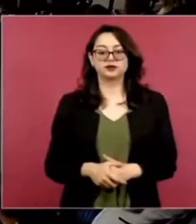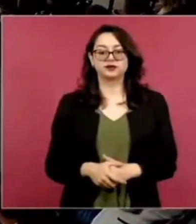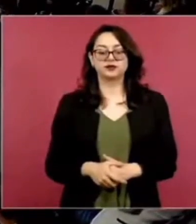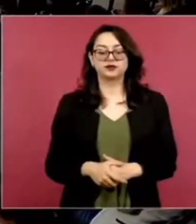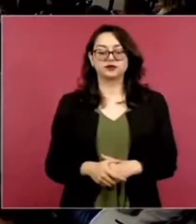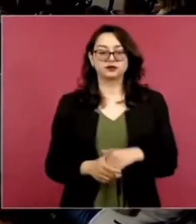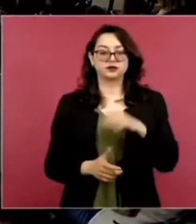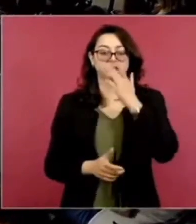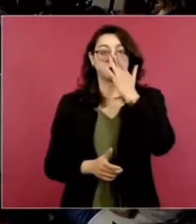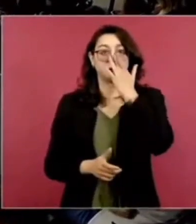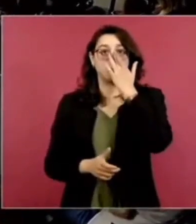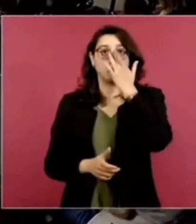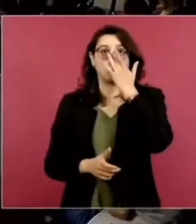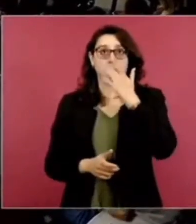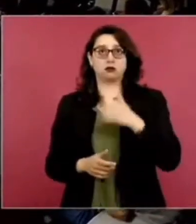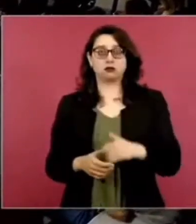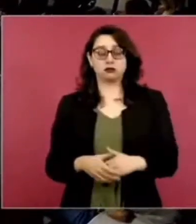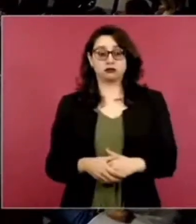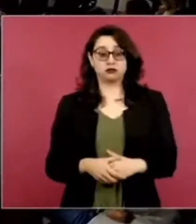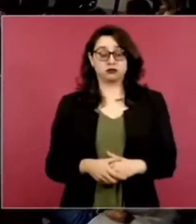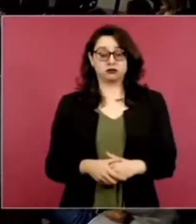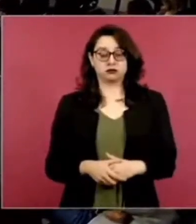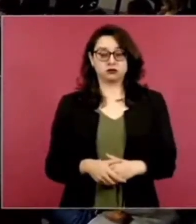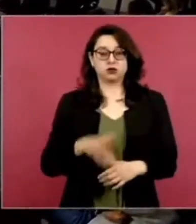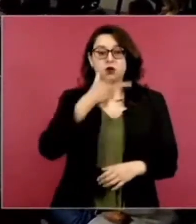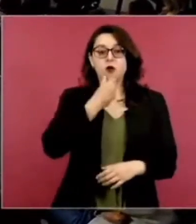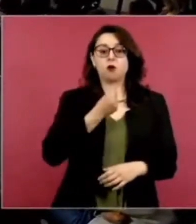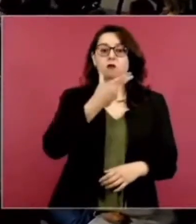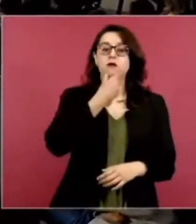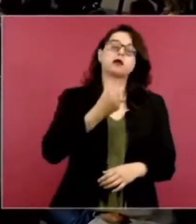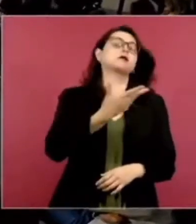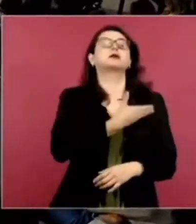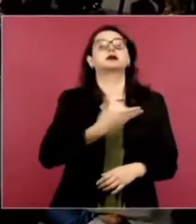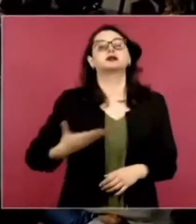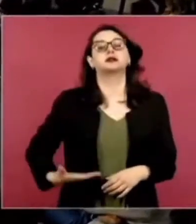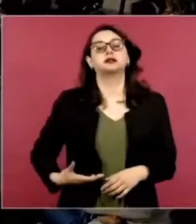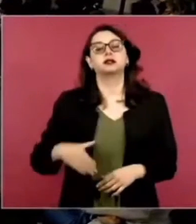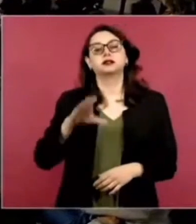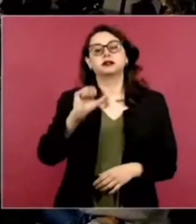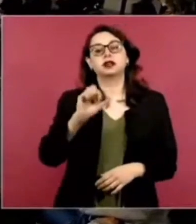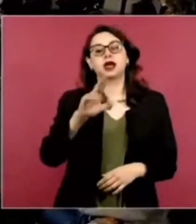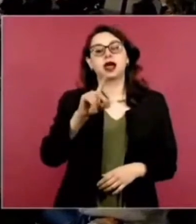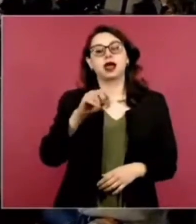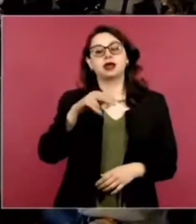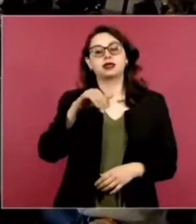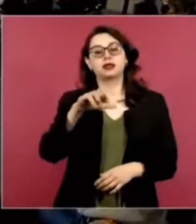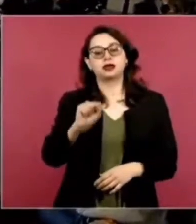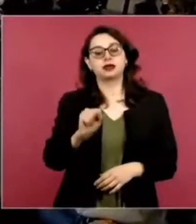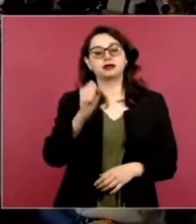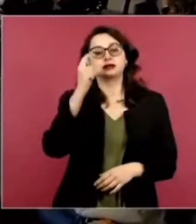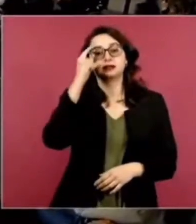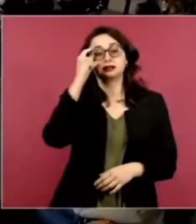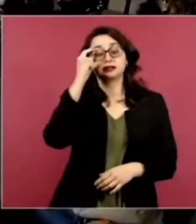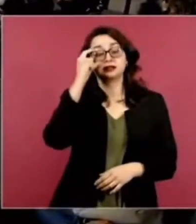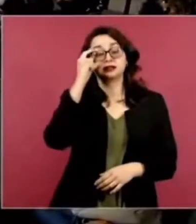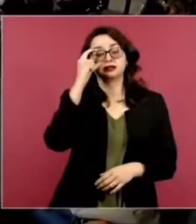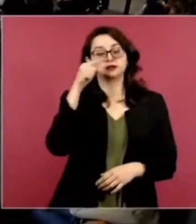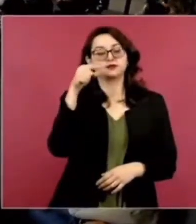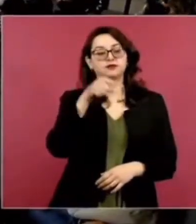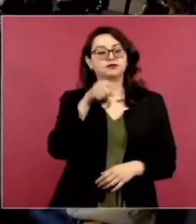sentimiento que lo escribió en su memoria, que me gusta